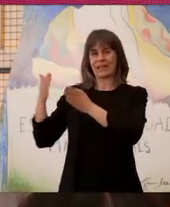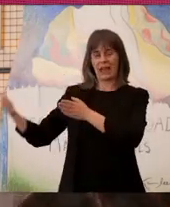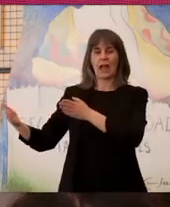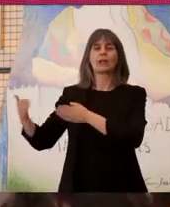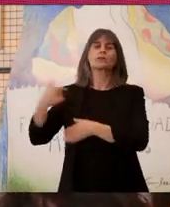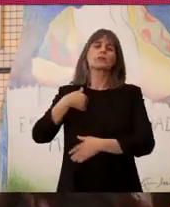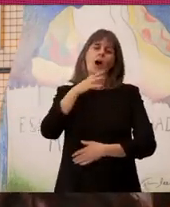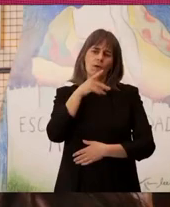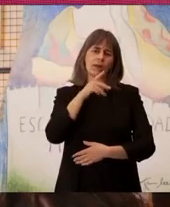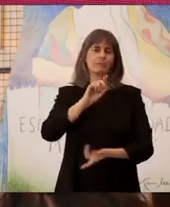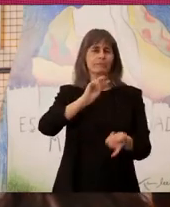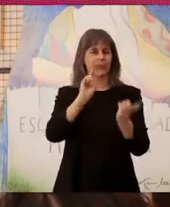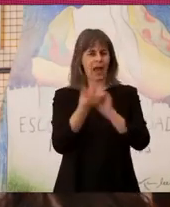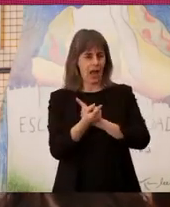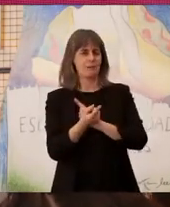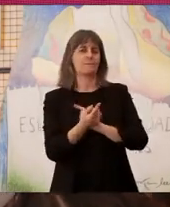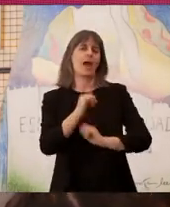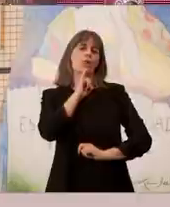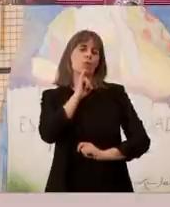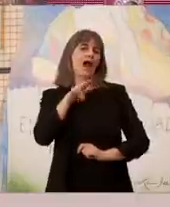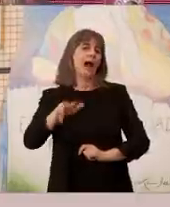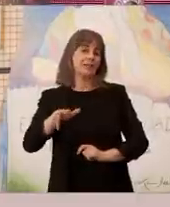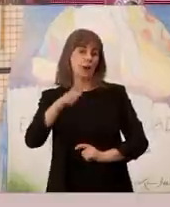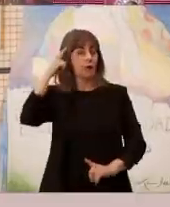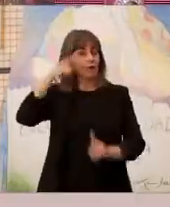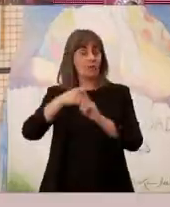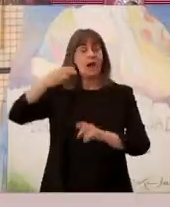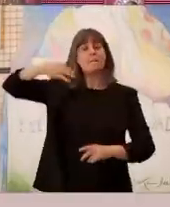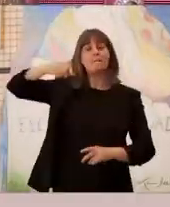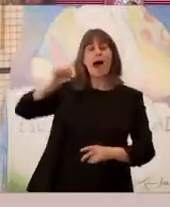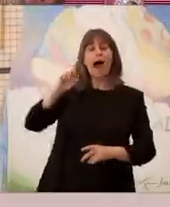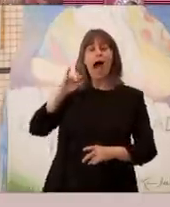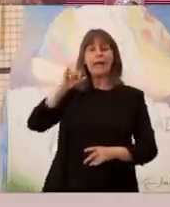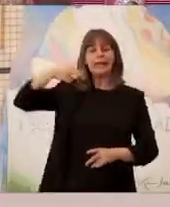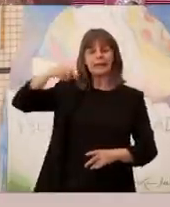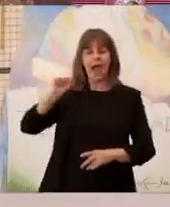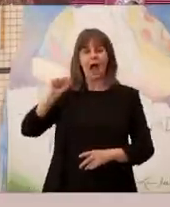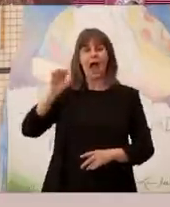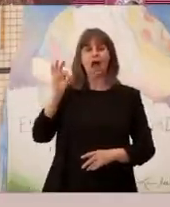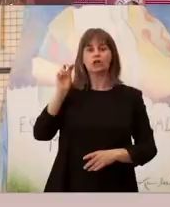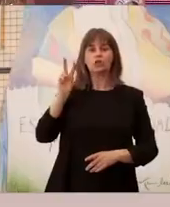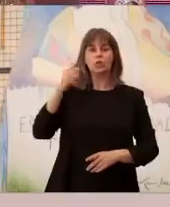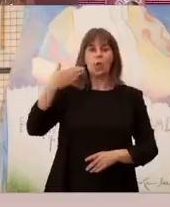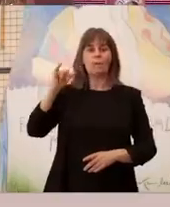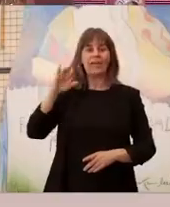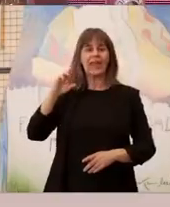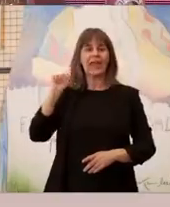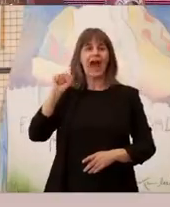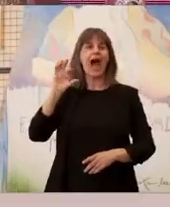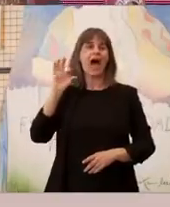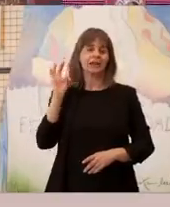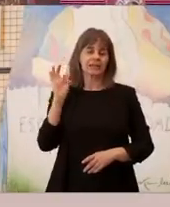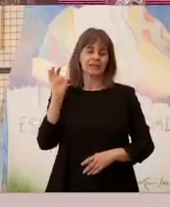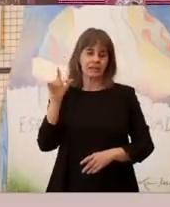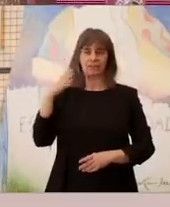Castelán para que Marina subiratch no se entienda Bueno pues lo mejor posible dice que el el Gallego lo entiende